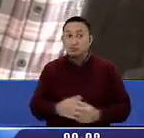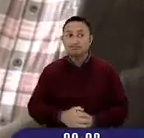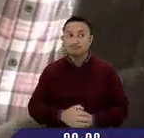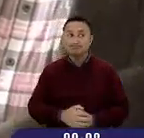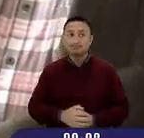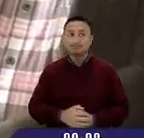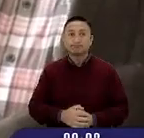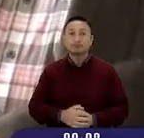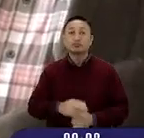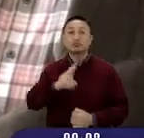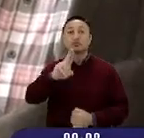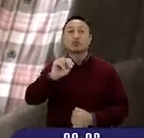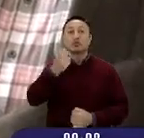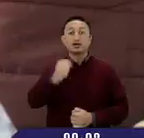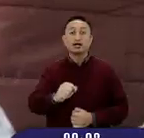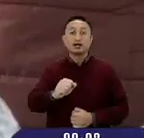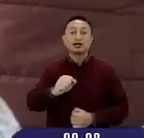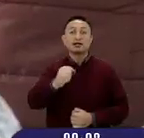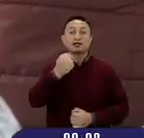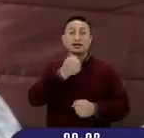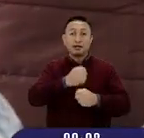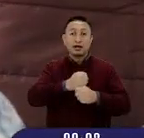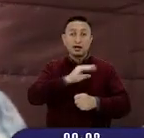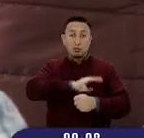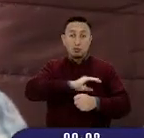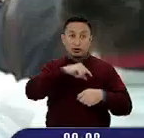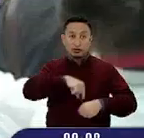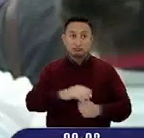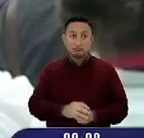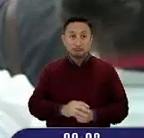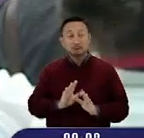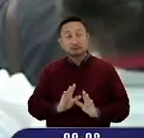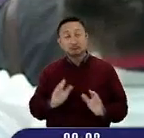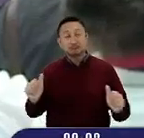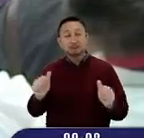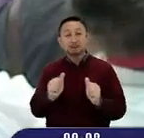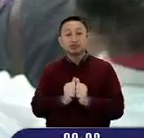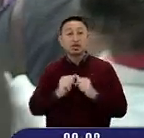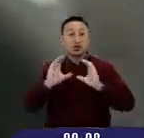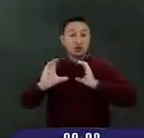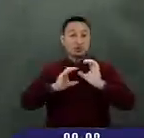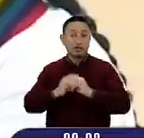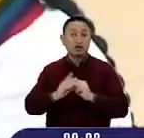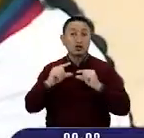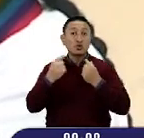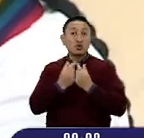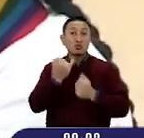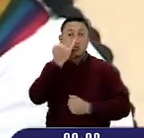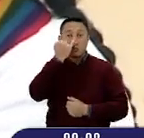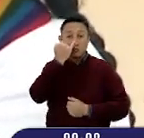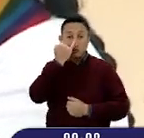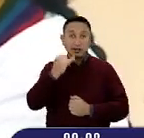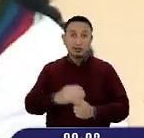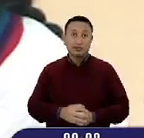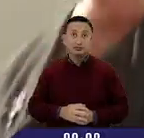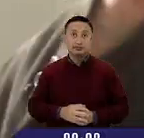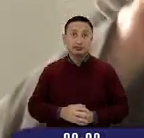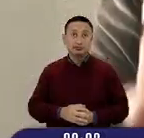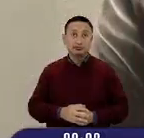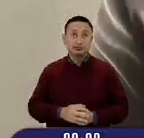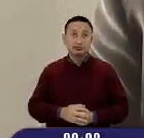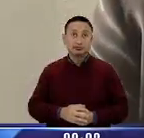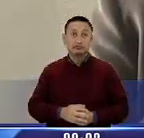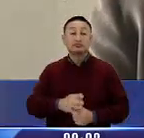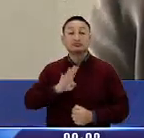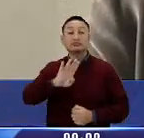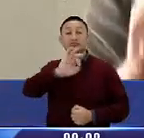sindicalistas UNE y trabajadores municipales no descartan acercamientos con la Confederación de Nacionalidades Indígenas del Ecuador, CONAIE. El